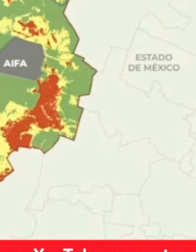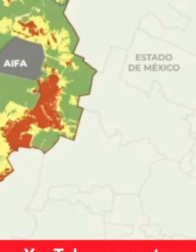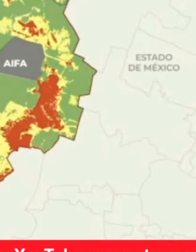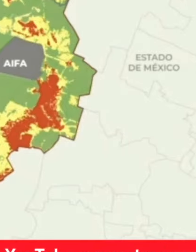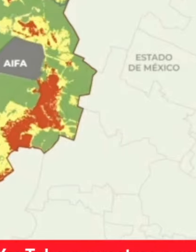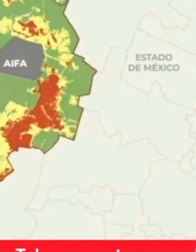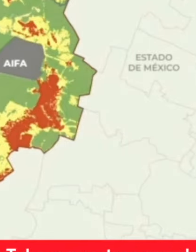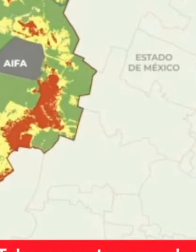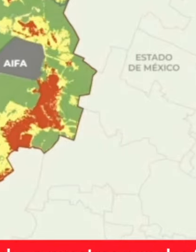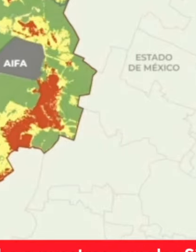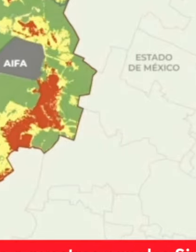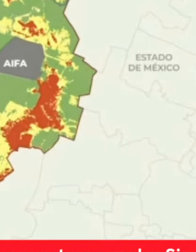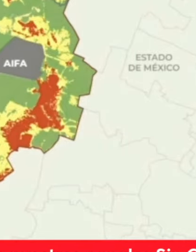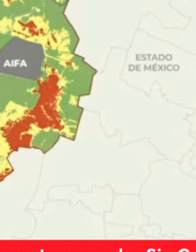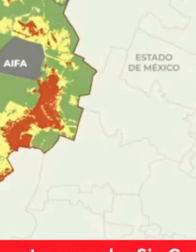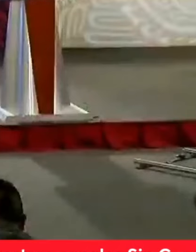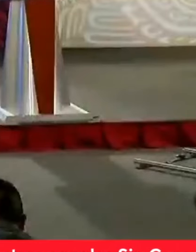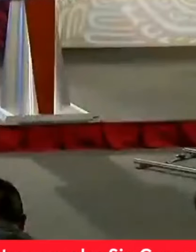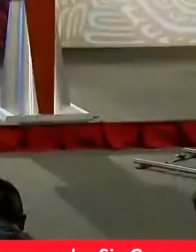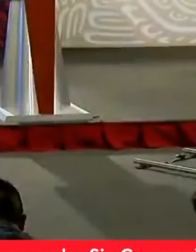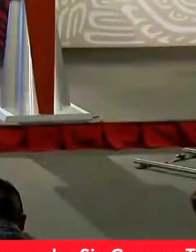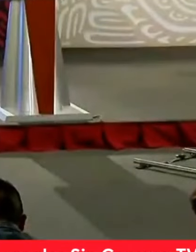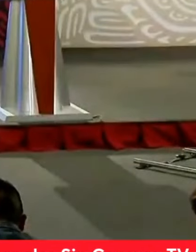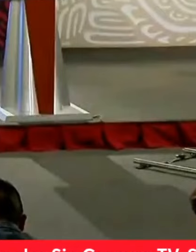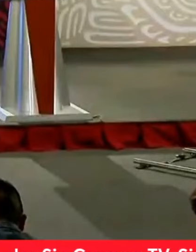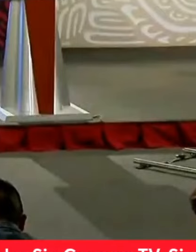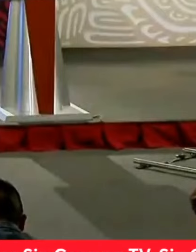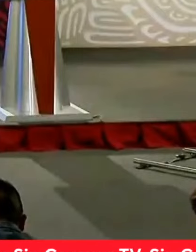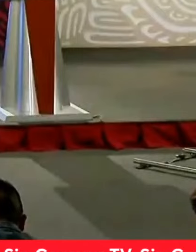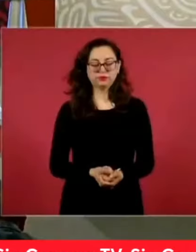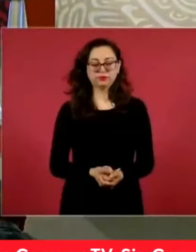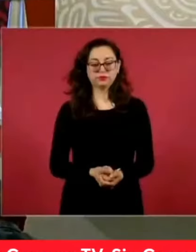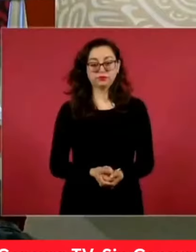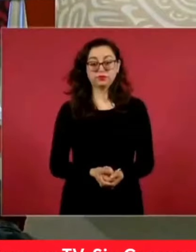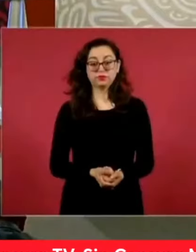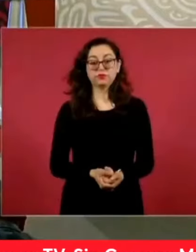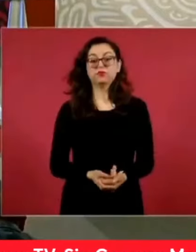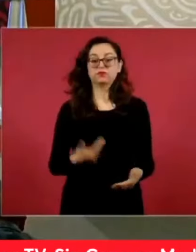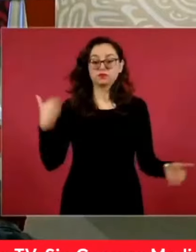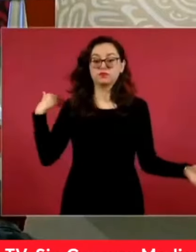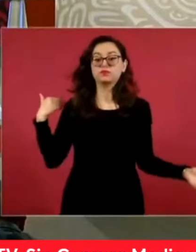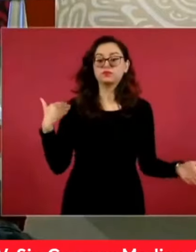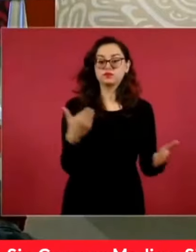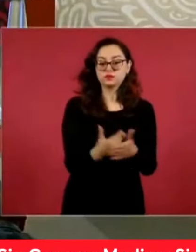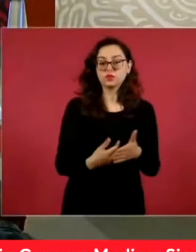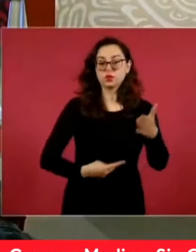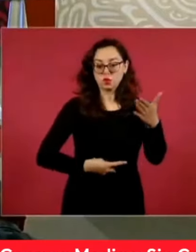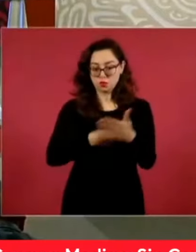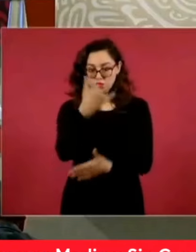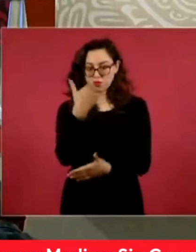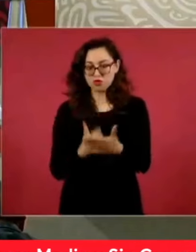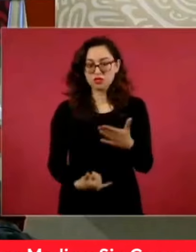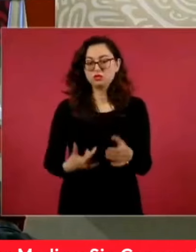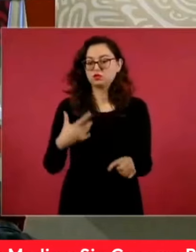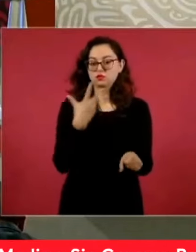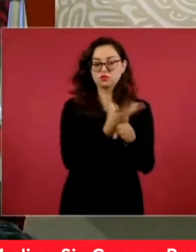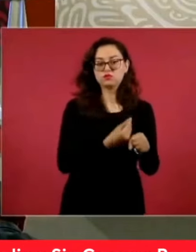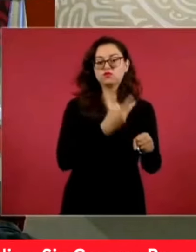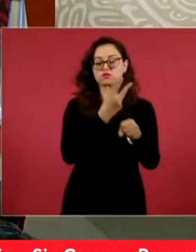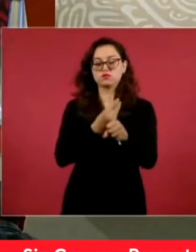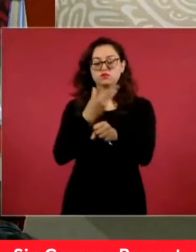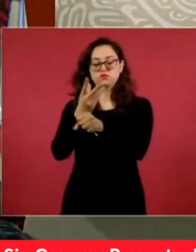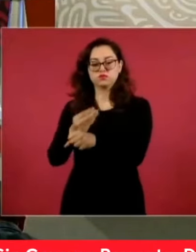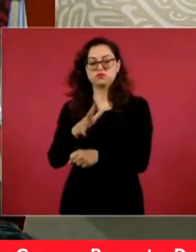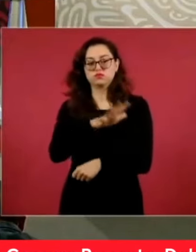ejemplos de lo que hemos implementado a lo largo de los grandes proyectos de desarrollo Regional del Gobierno Federal en la